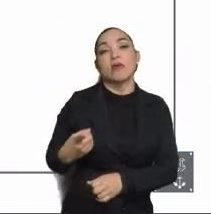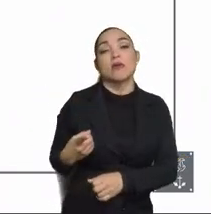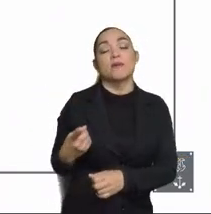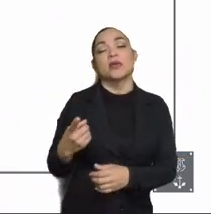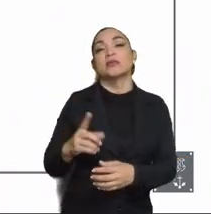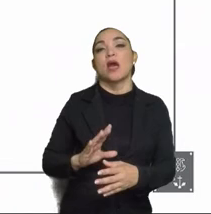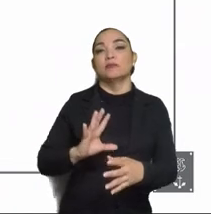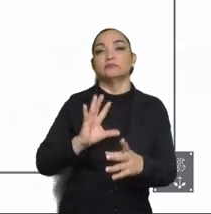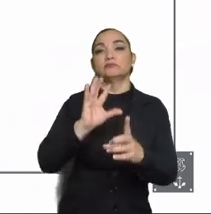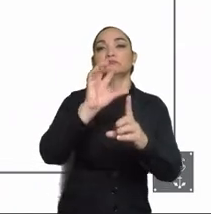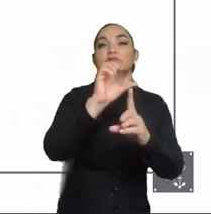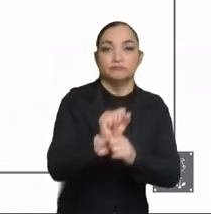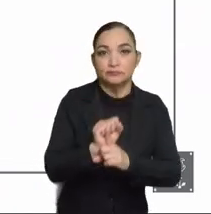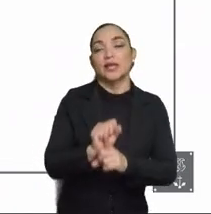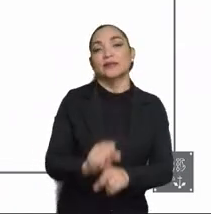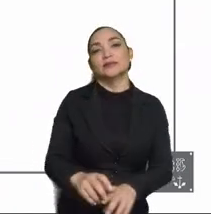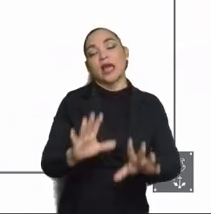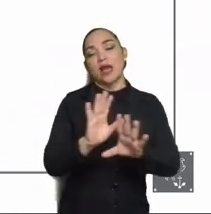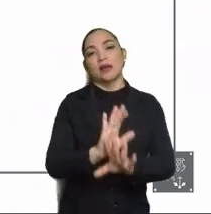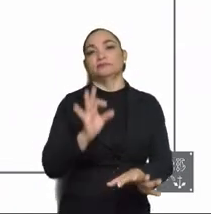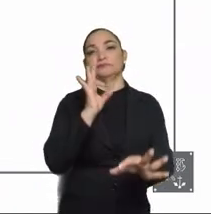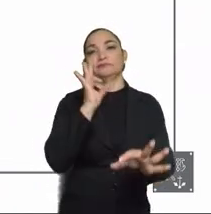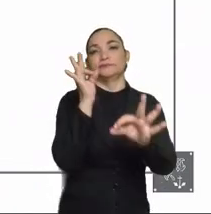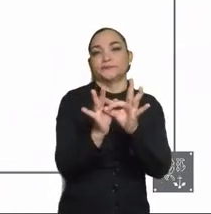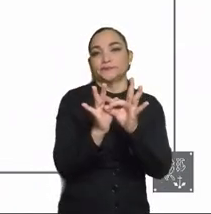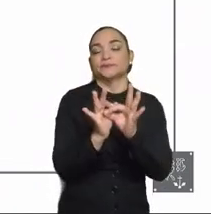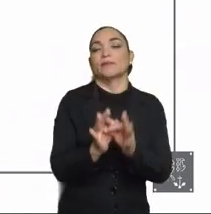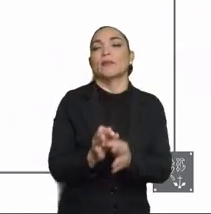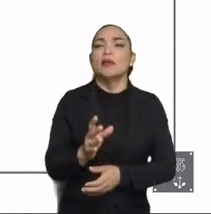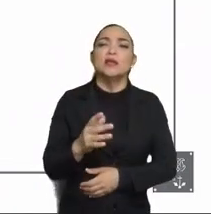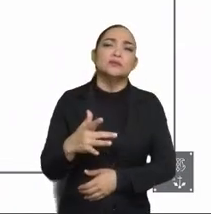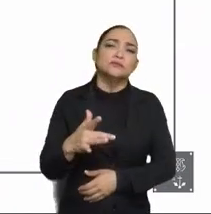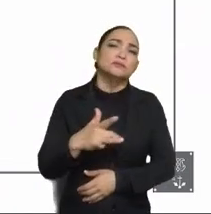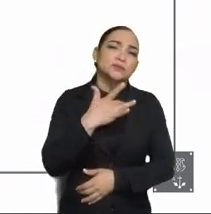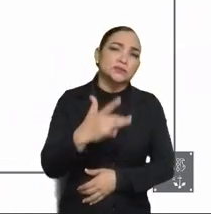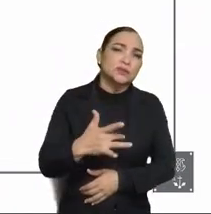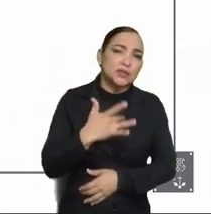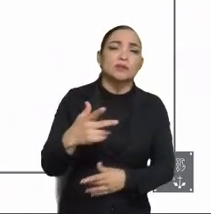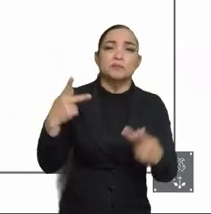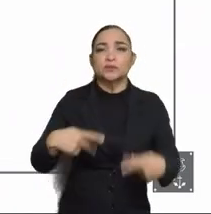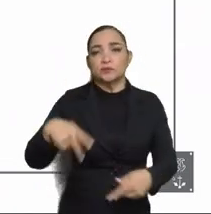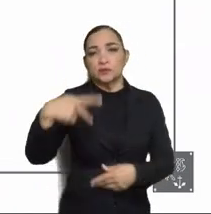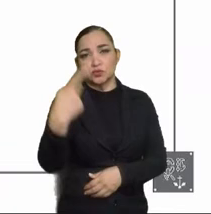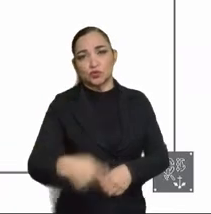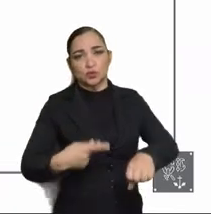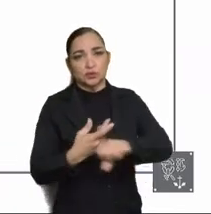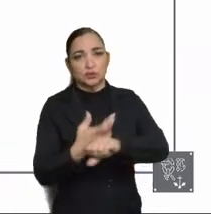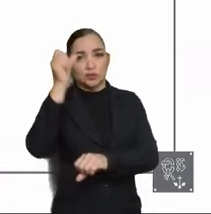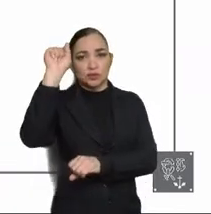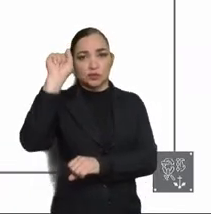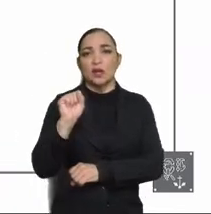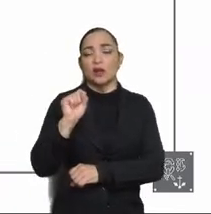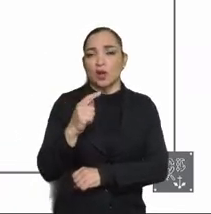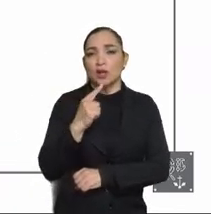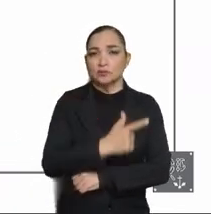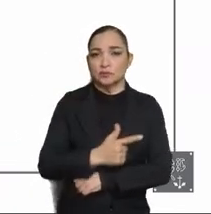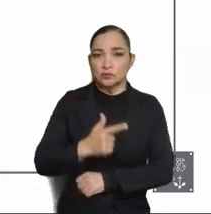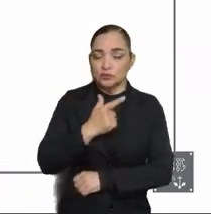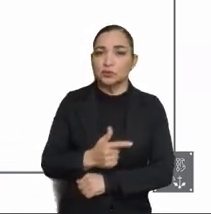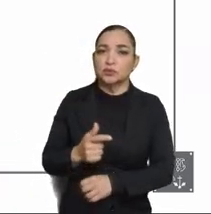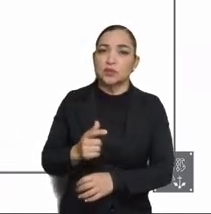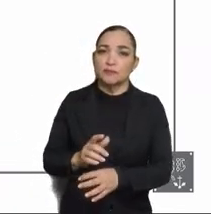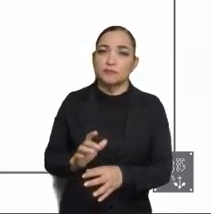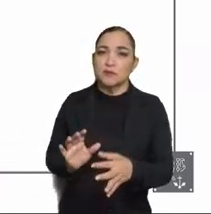los sinaloenses nos gusta estar al corriente, nos gusta transitar en orden y así mismo estar en orden en caso